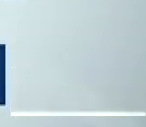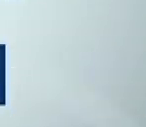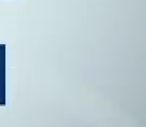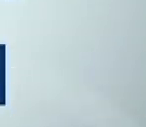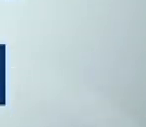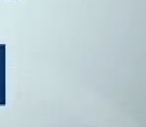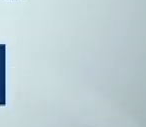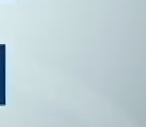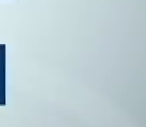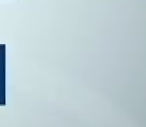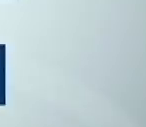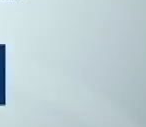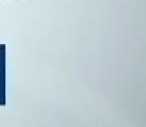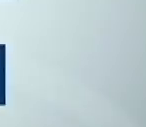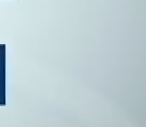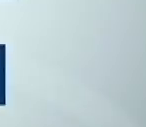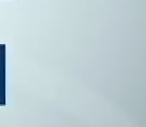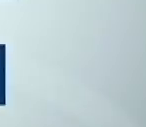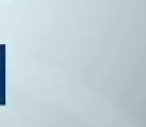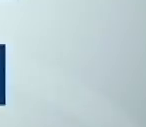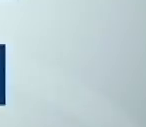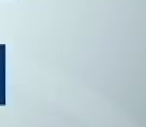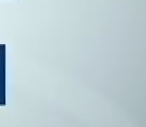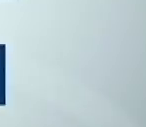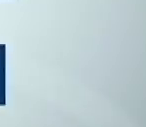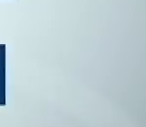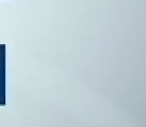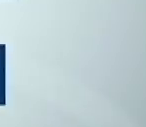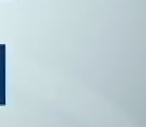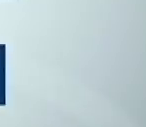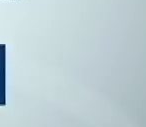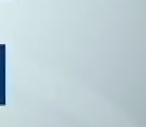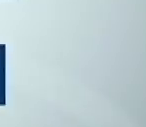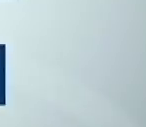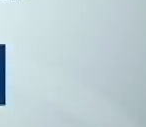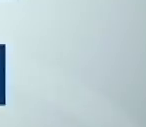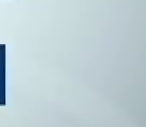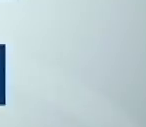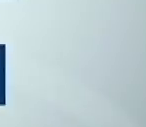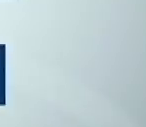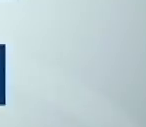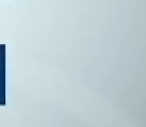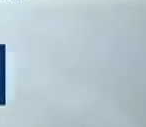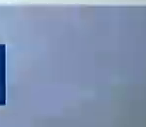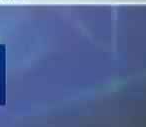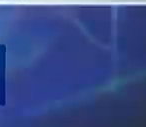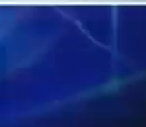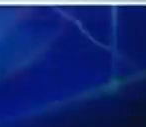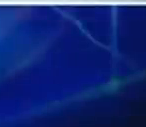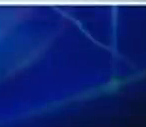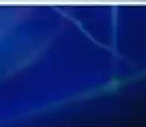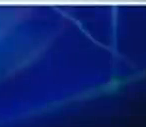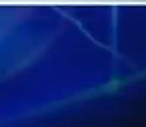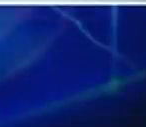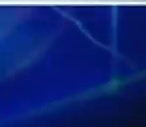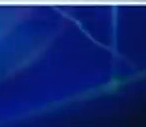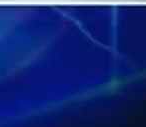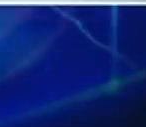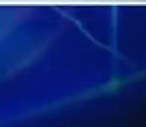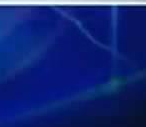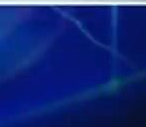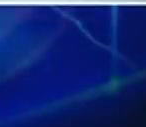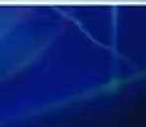que van en los perfiles de las cuentas Twitter, y más de 31 millones de interacciones.